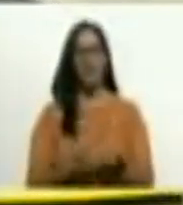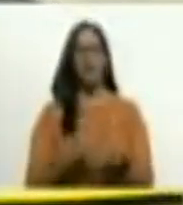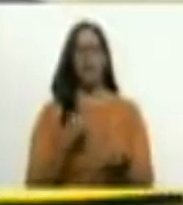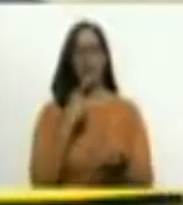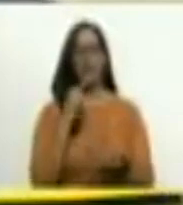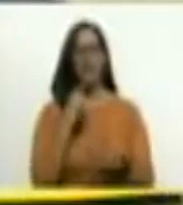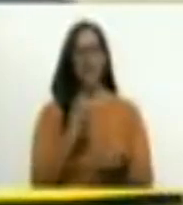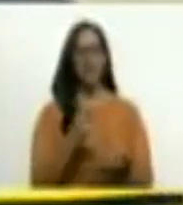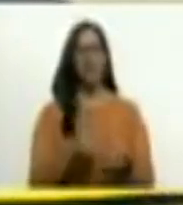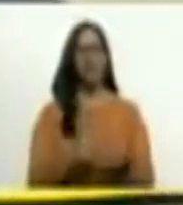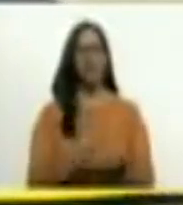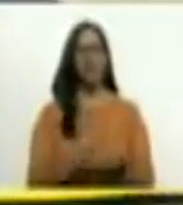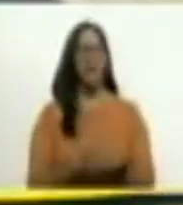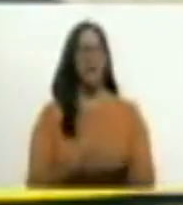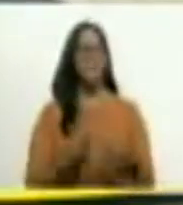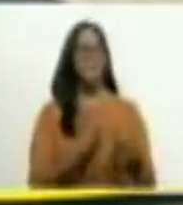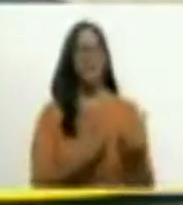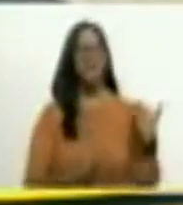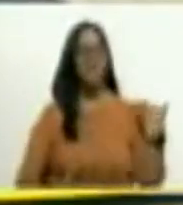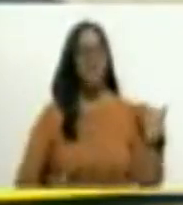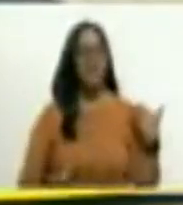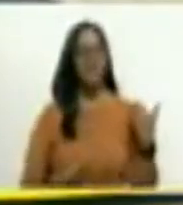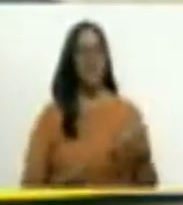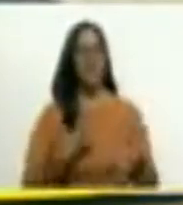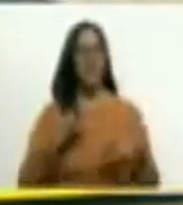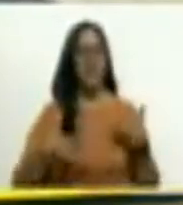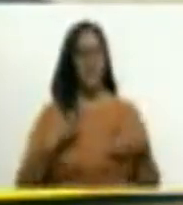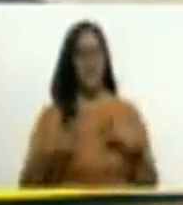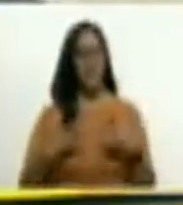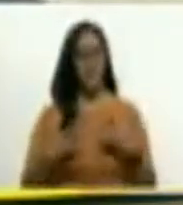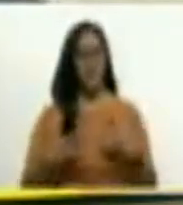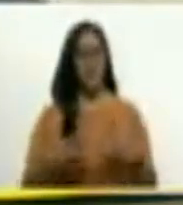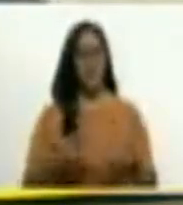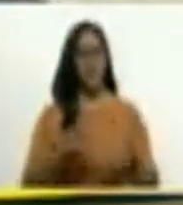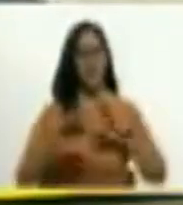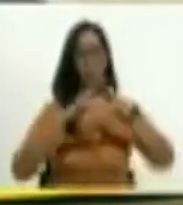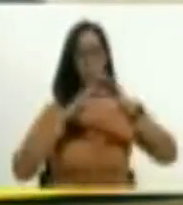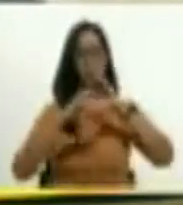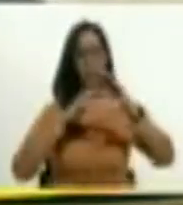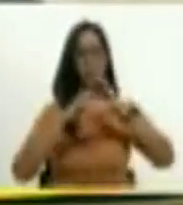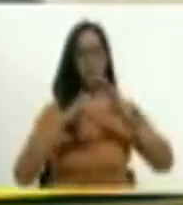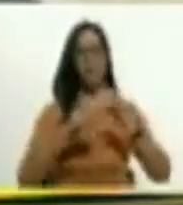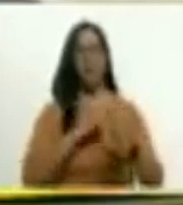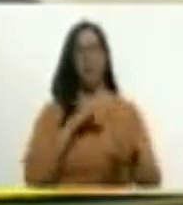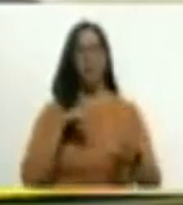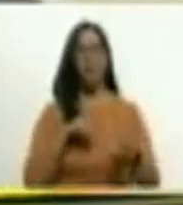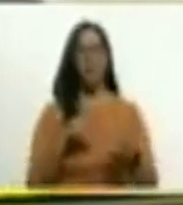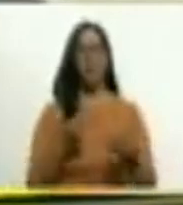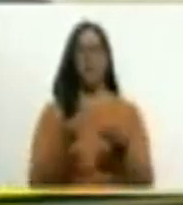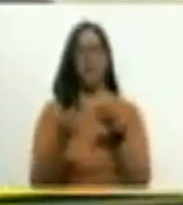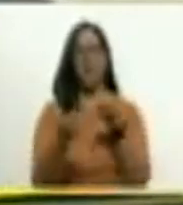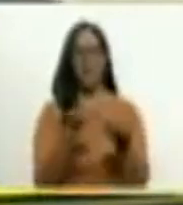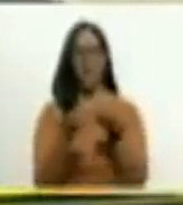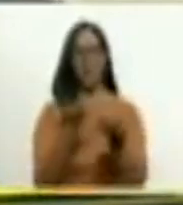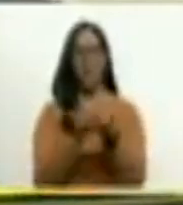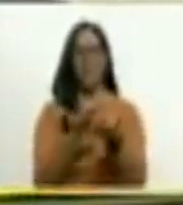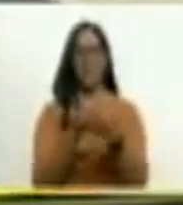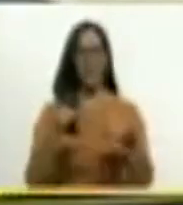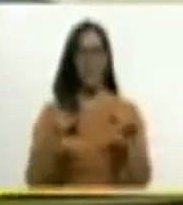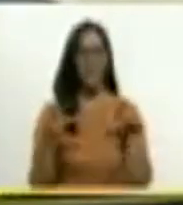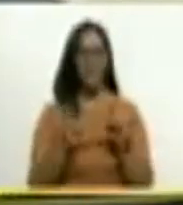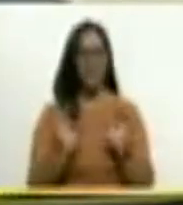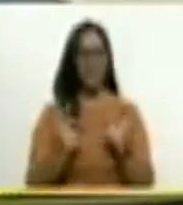usted, presidente, en el acto de promulgación de la ley de las zonas económicas especiales, las zonas económicas